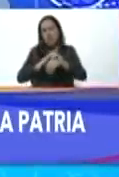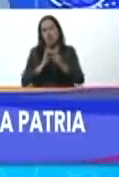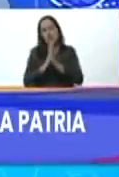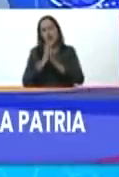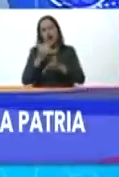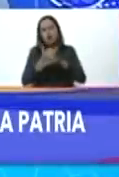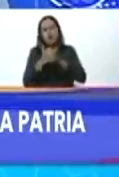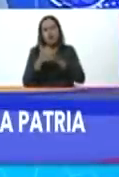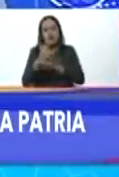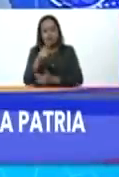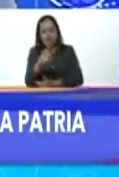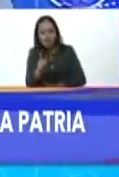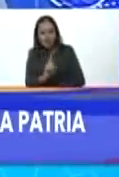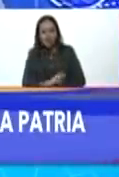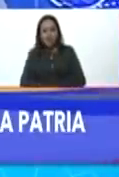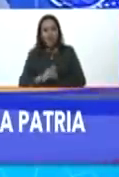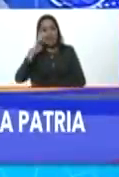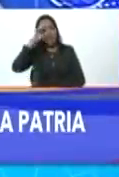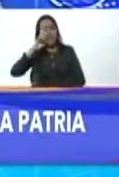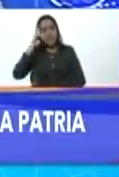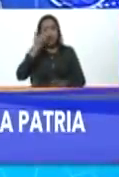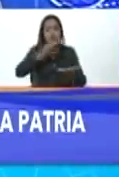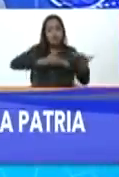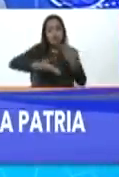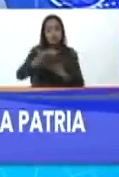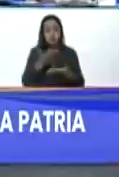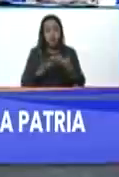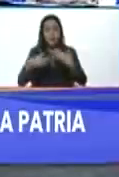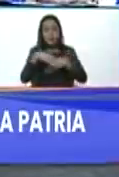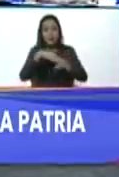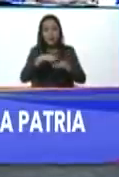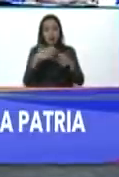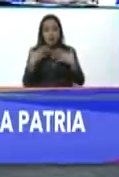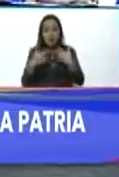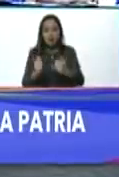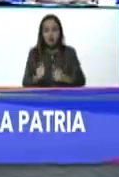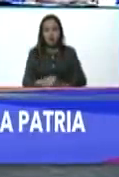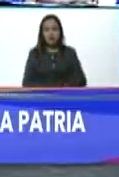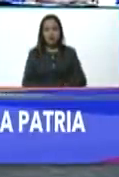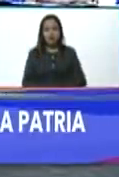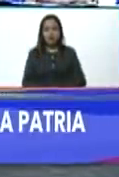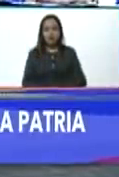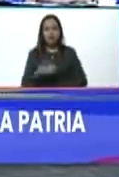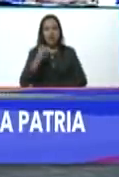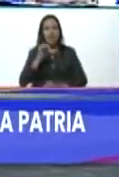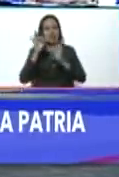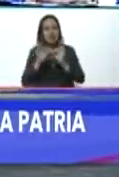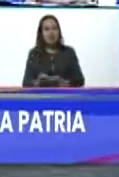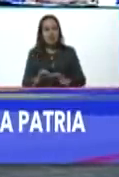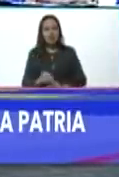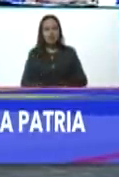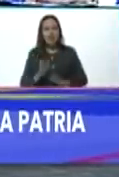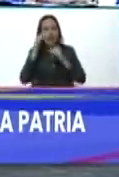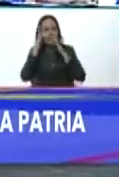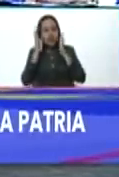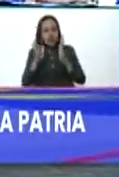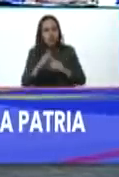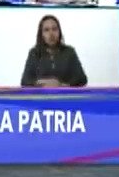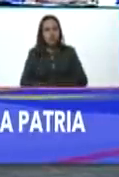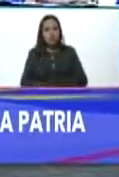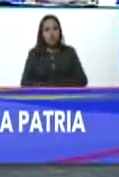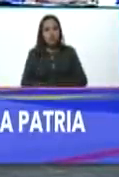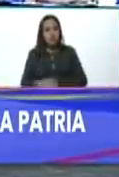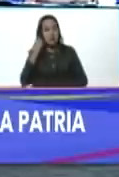Muchas gracias. Estas reflexiones estaba compartiendo con el ministro Alvarado. Tengan la seguridad que las vamos a atender. Me parecen